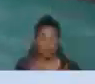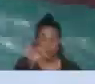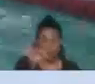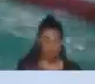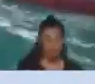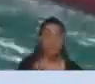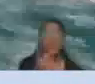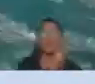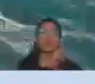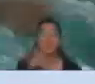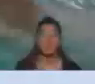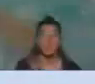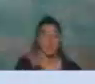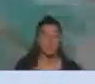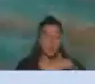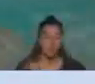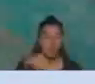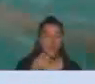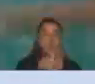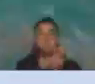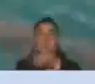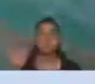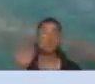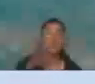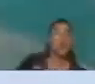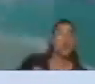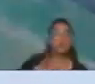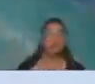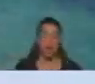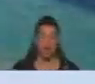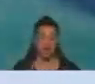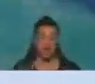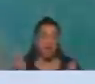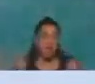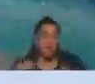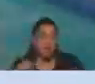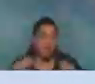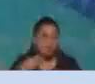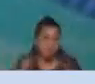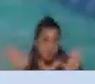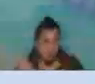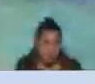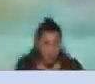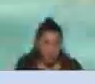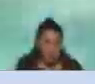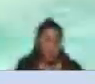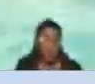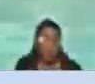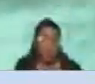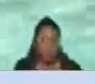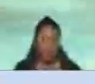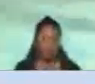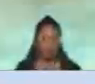200 crawl y 200 combinado. ¿Cómo es la preparación para semejante